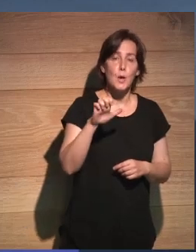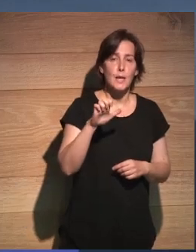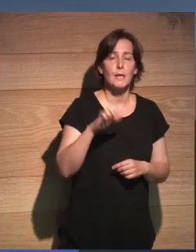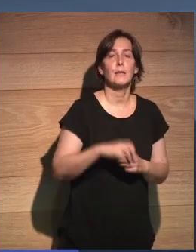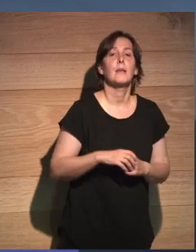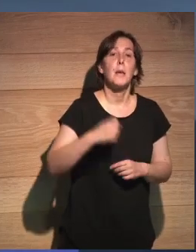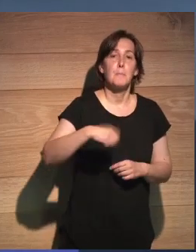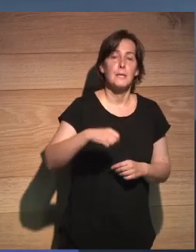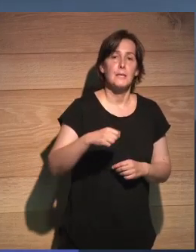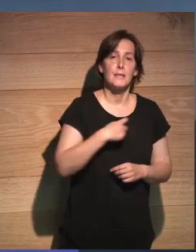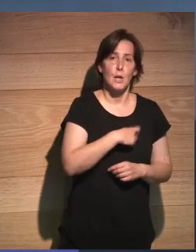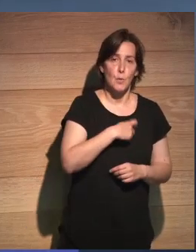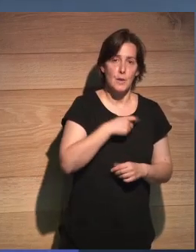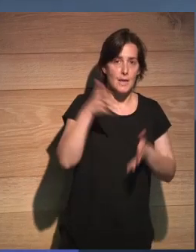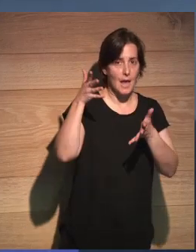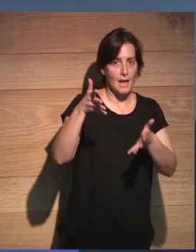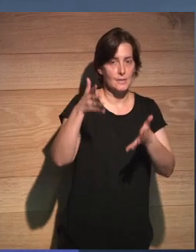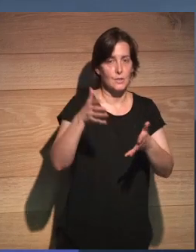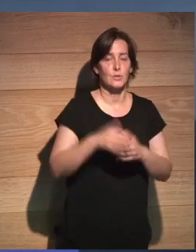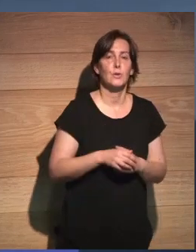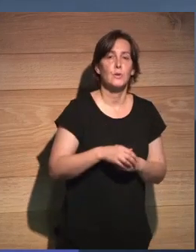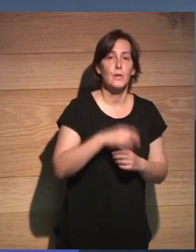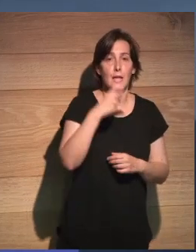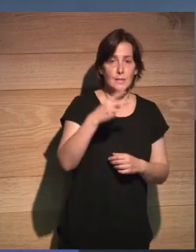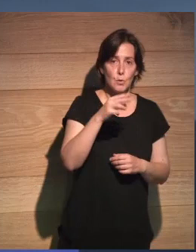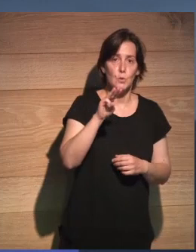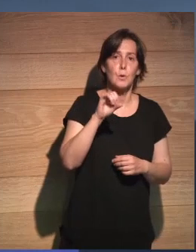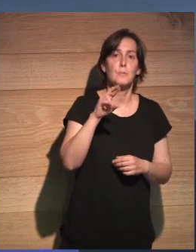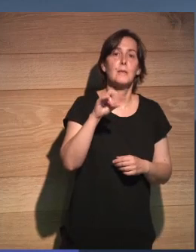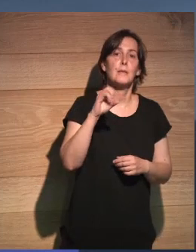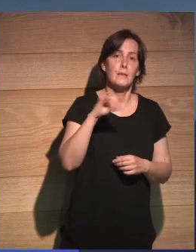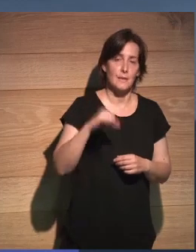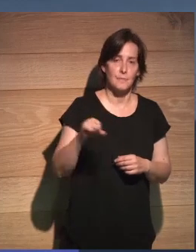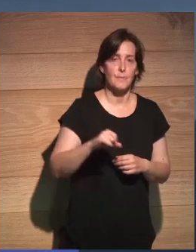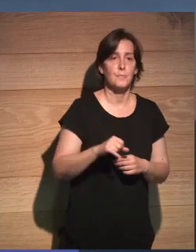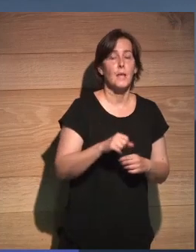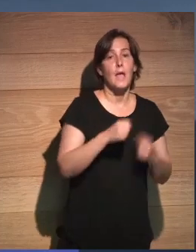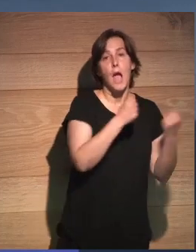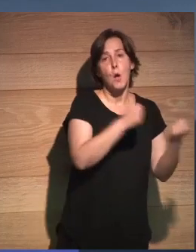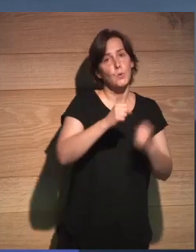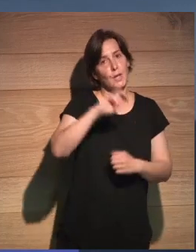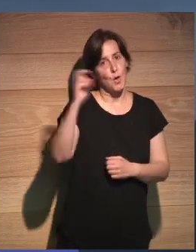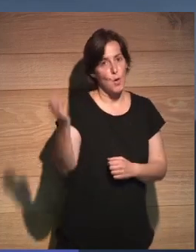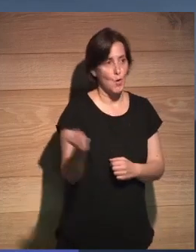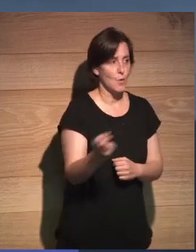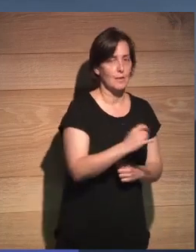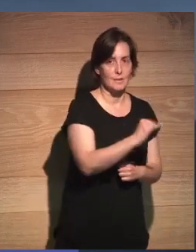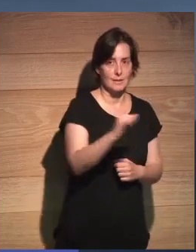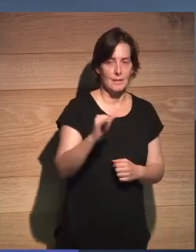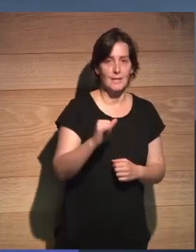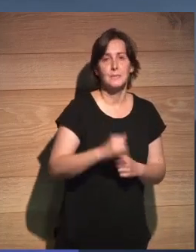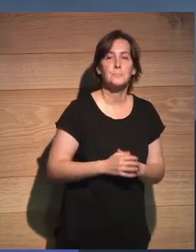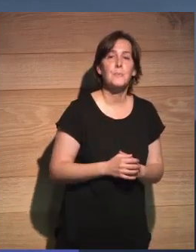del comité asesor, Segundo Píriz, otras autoridades aquí